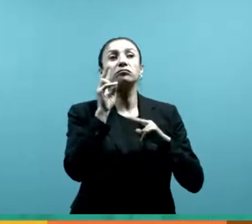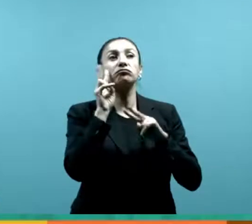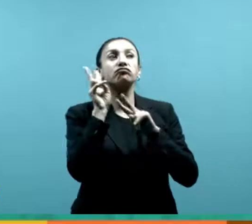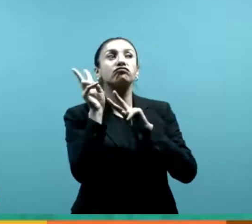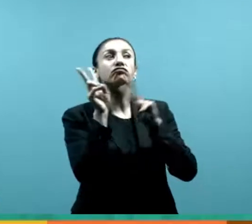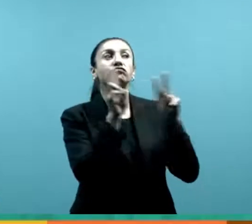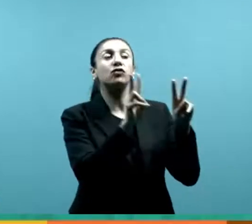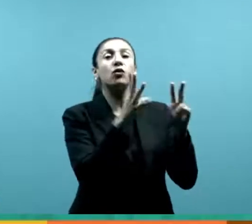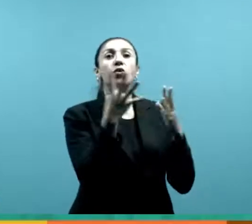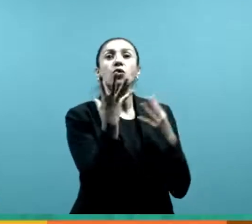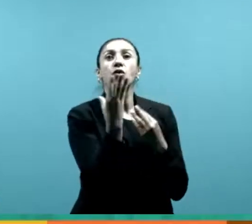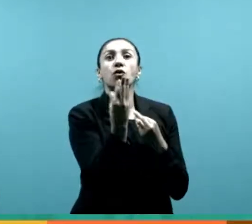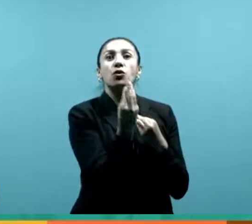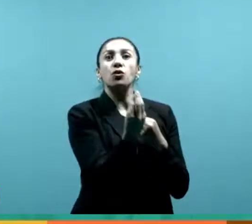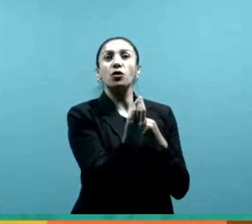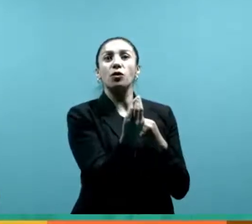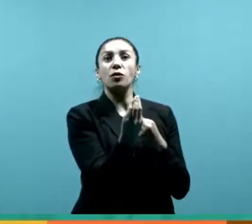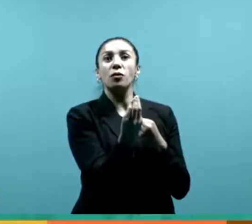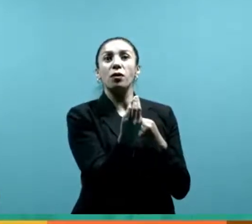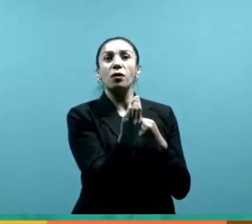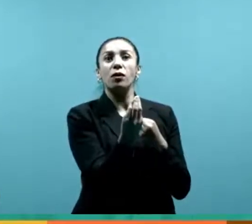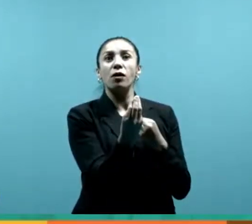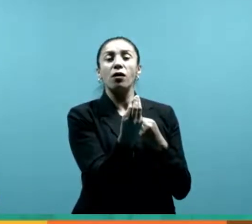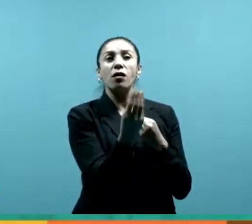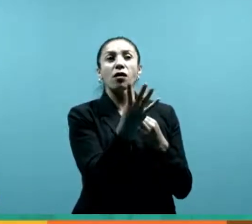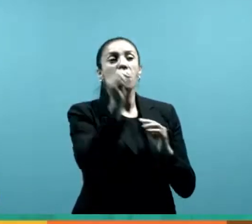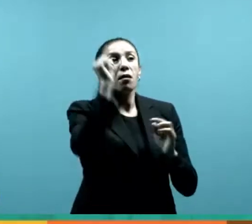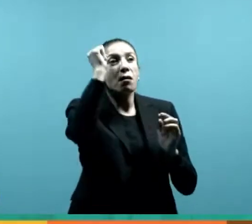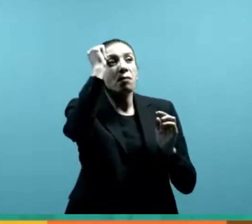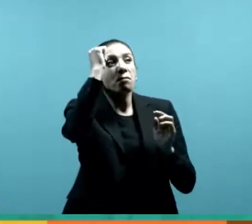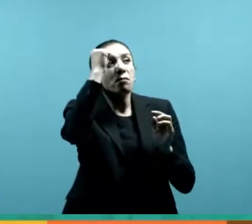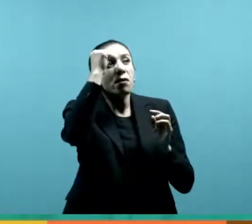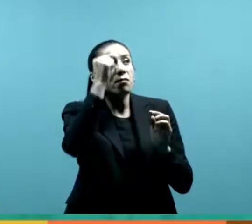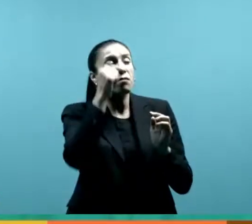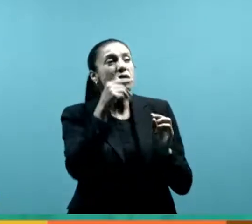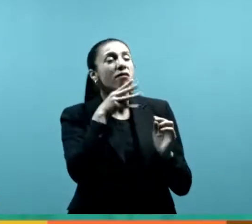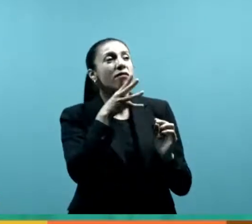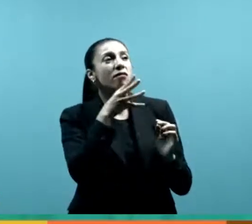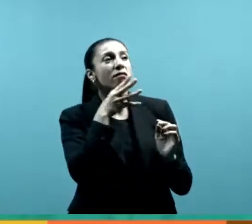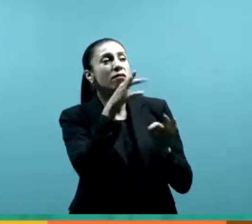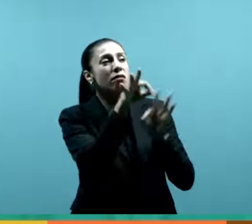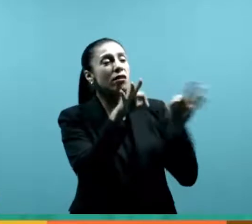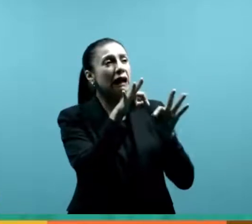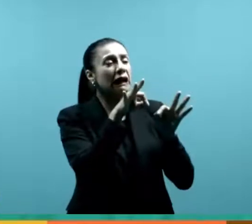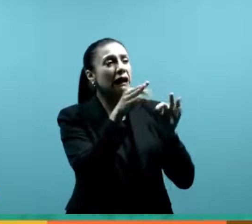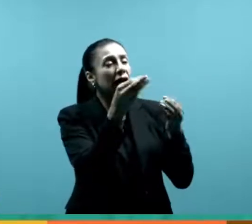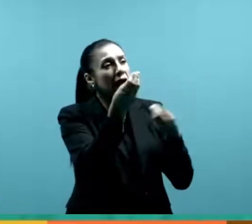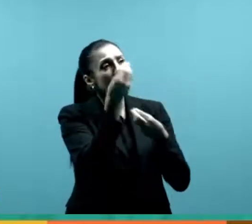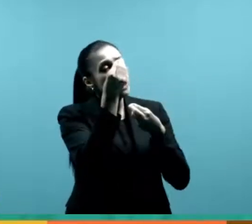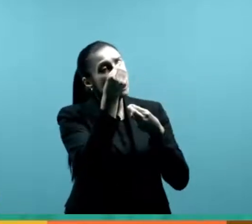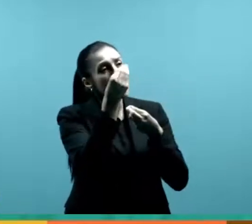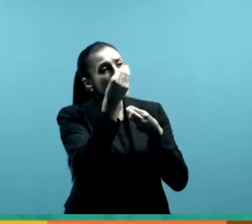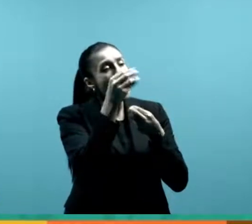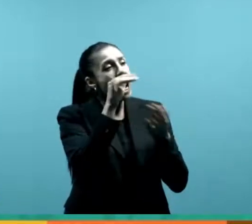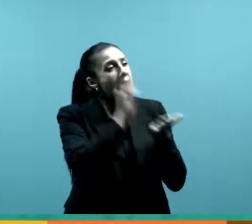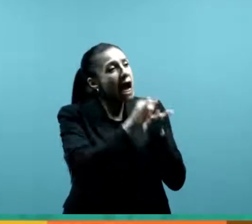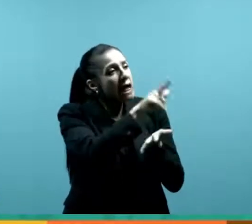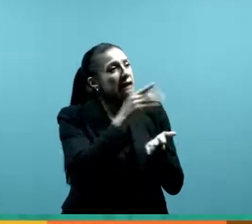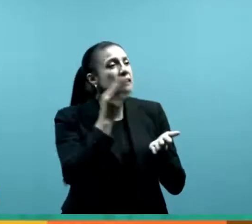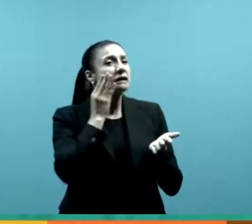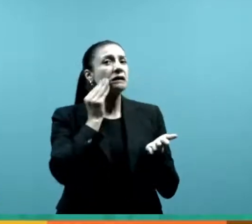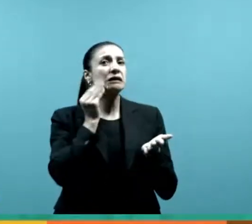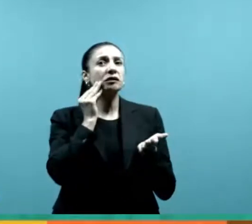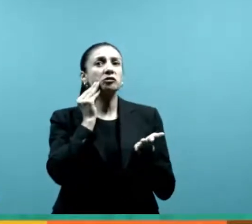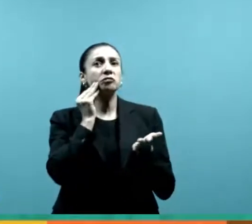grupo llega a un memorial, podemos ver cómo les enseñamos con esas experiencias. Encontraremos personas